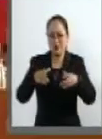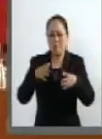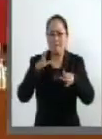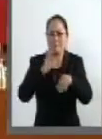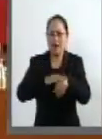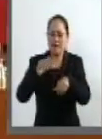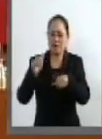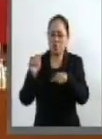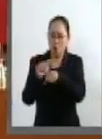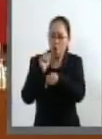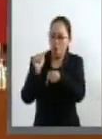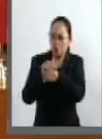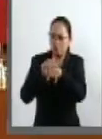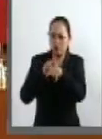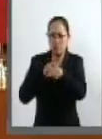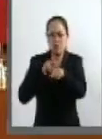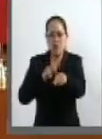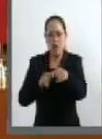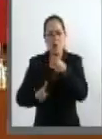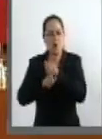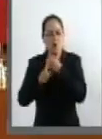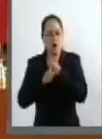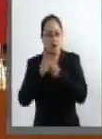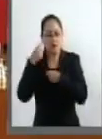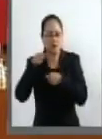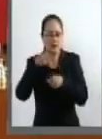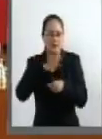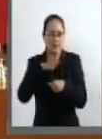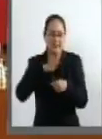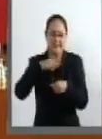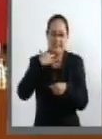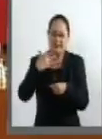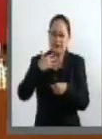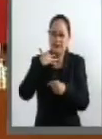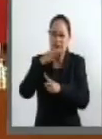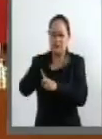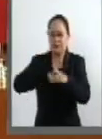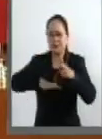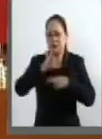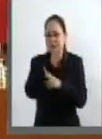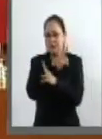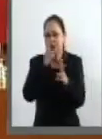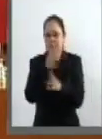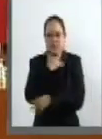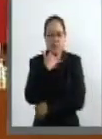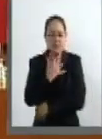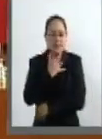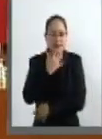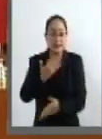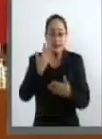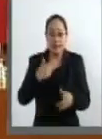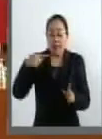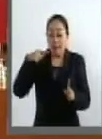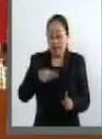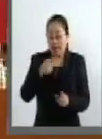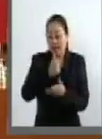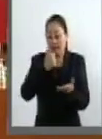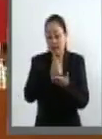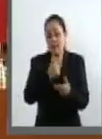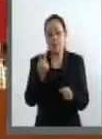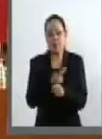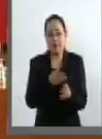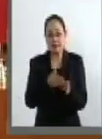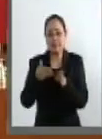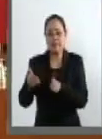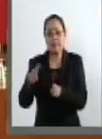automóviles presentan problemas viales y altos índices de contaminación. Para estas ciudades, las consecuencias